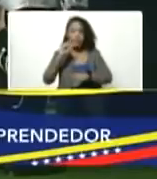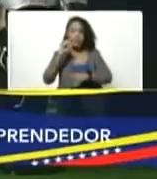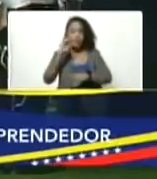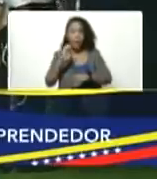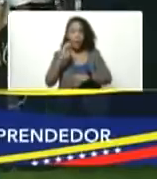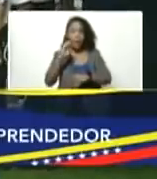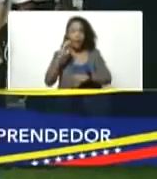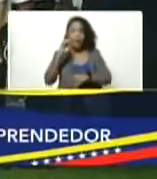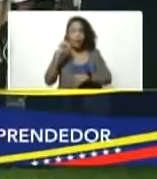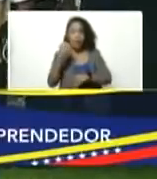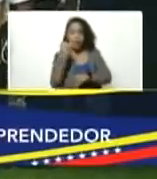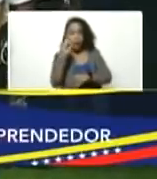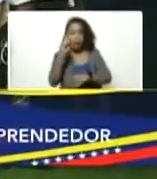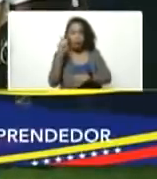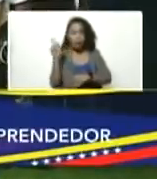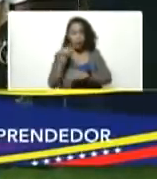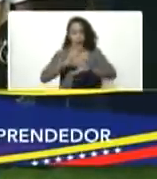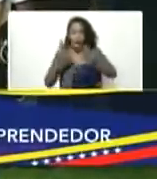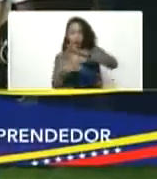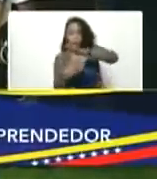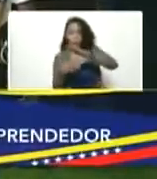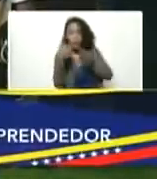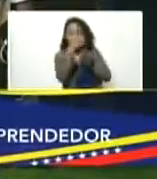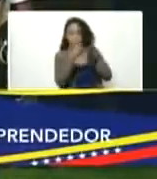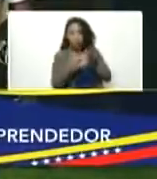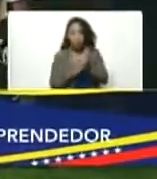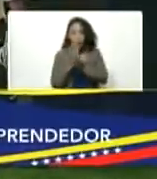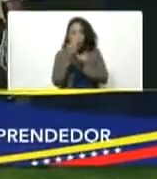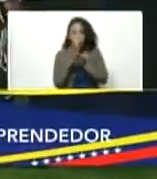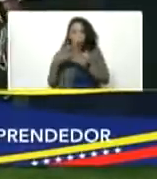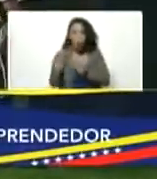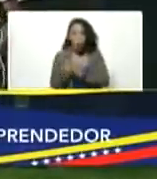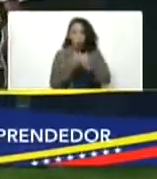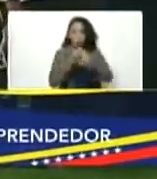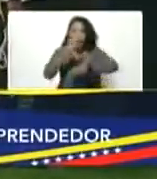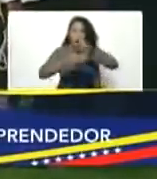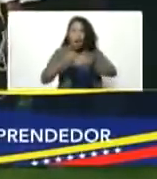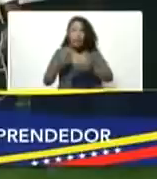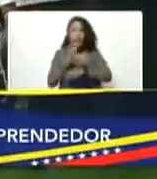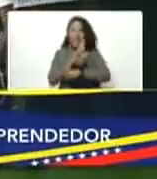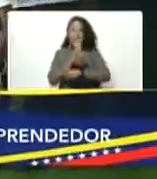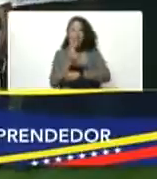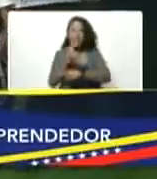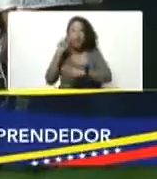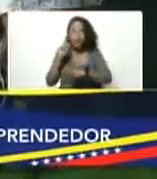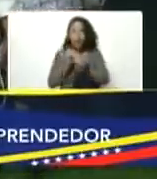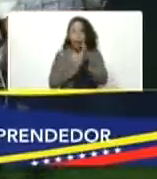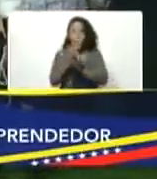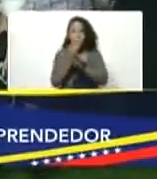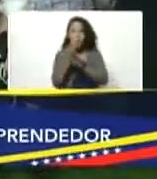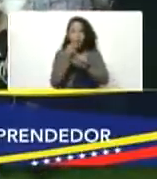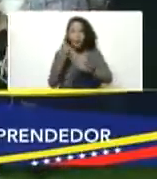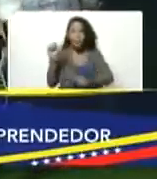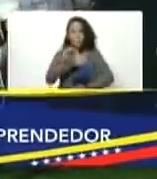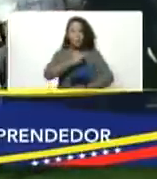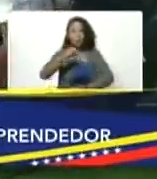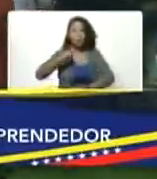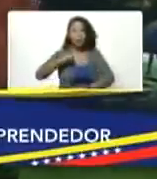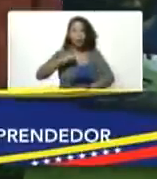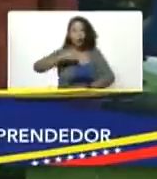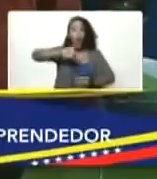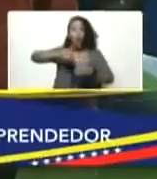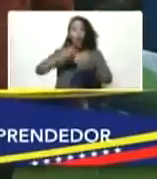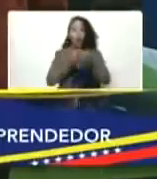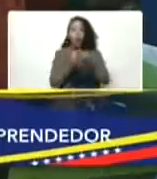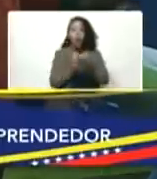RIF, ya tiene toda la base de datos que viene de Emprender Juntos y emite un RIF para emprendedores, es decir, que ya tiene personalidad jurídica y su